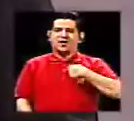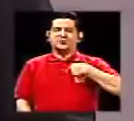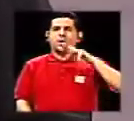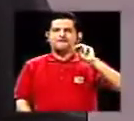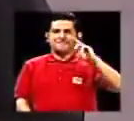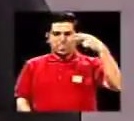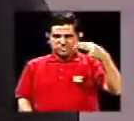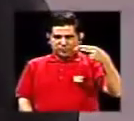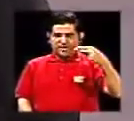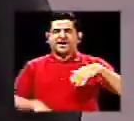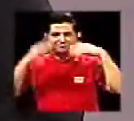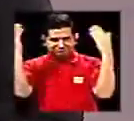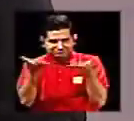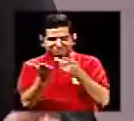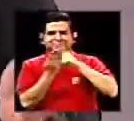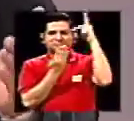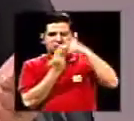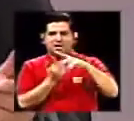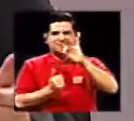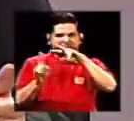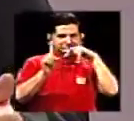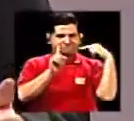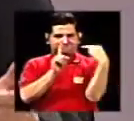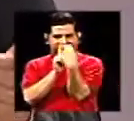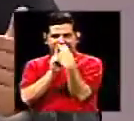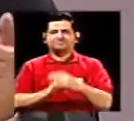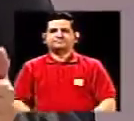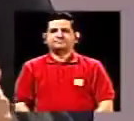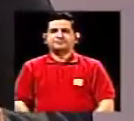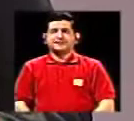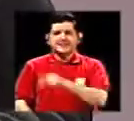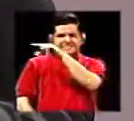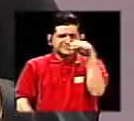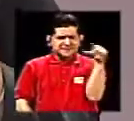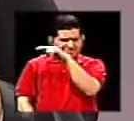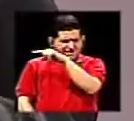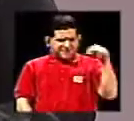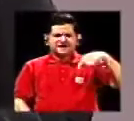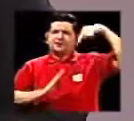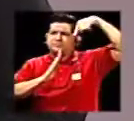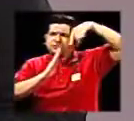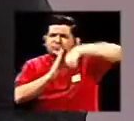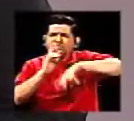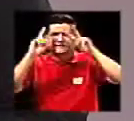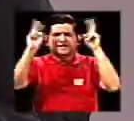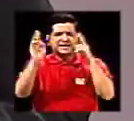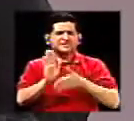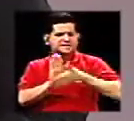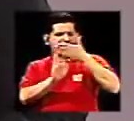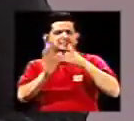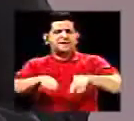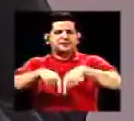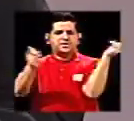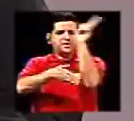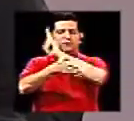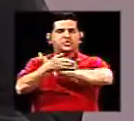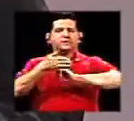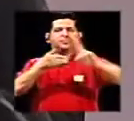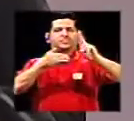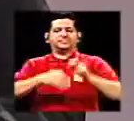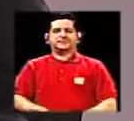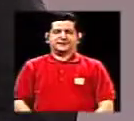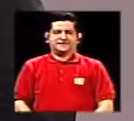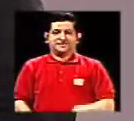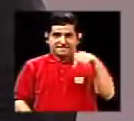Soy Mauricio Herrera y le doy la bienvenida a su programa Puntos de Vista, donde cada semana profundizamos en los temas de portada del semanario